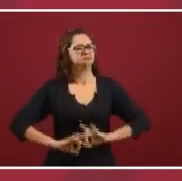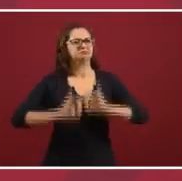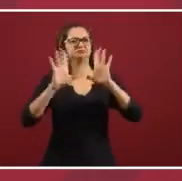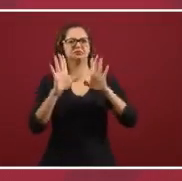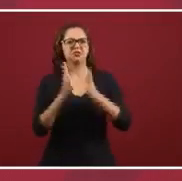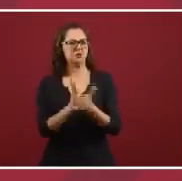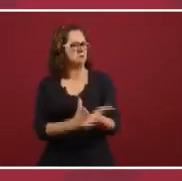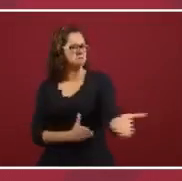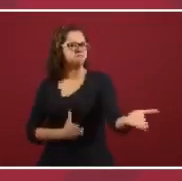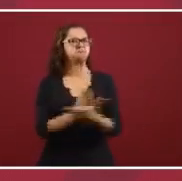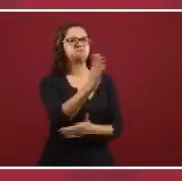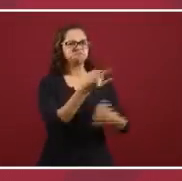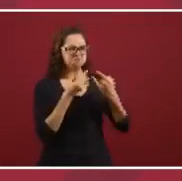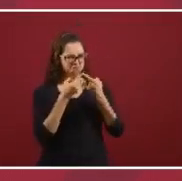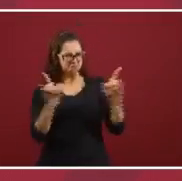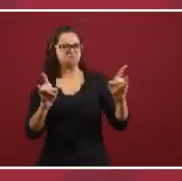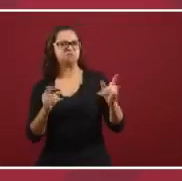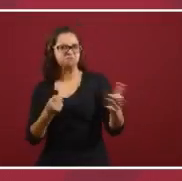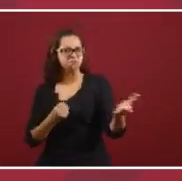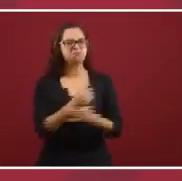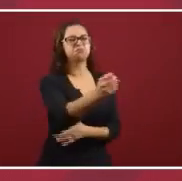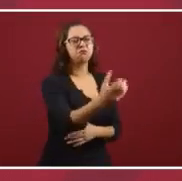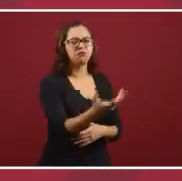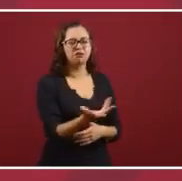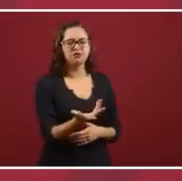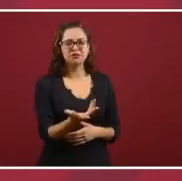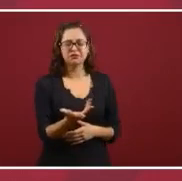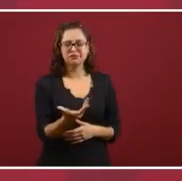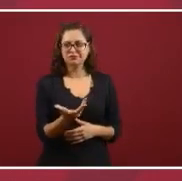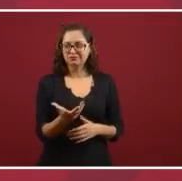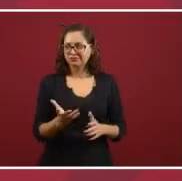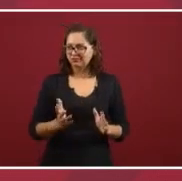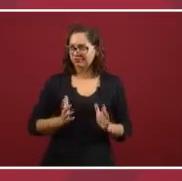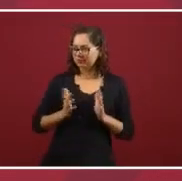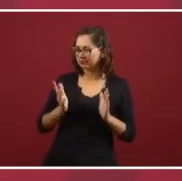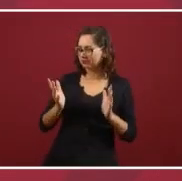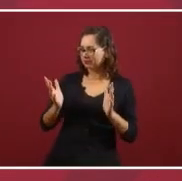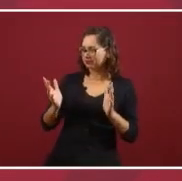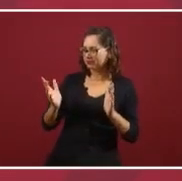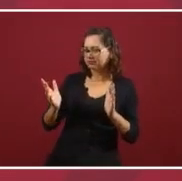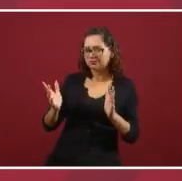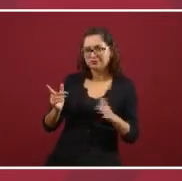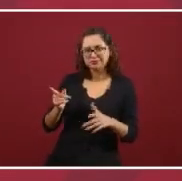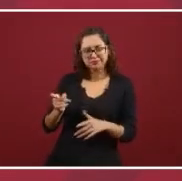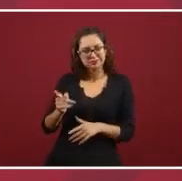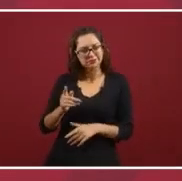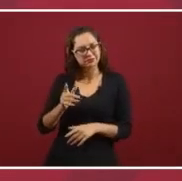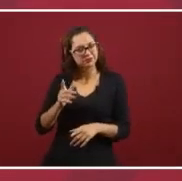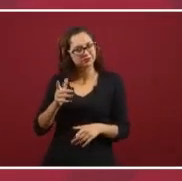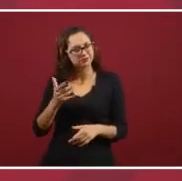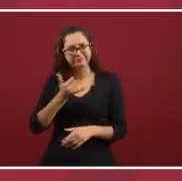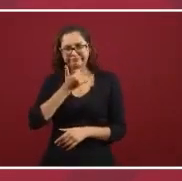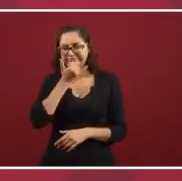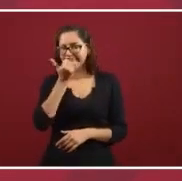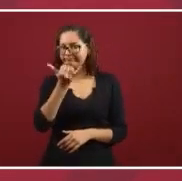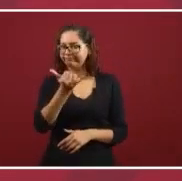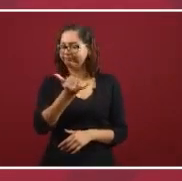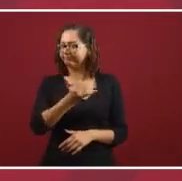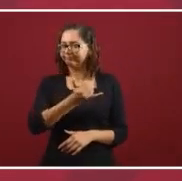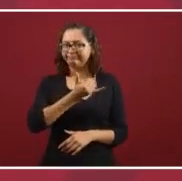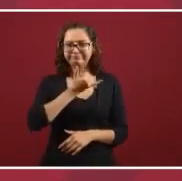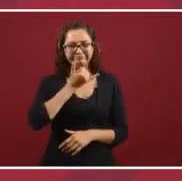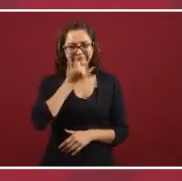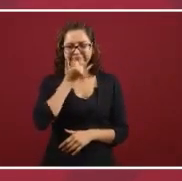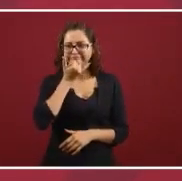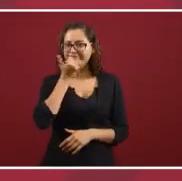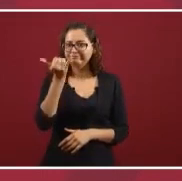querer irrumpir y pensar que de esa manera se van a conseguir las cosas, pues es un error y